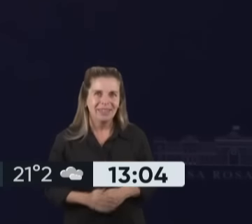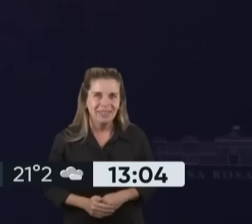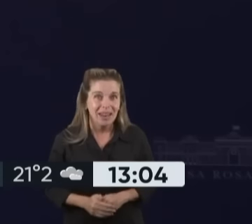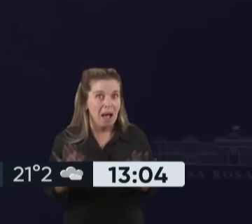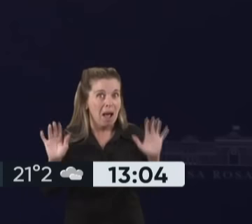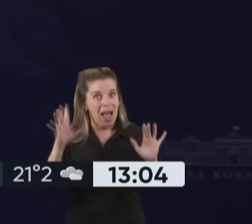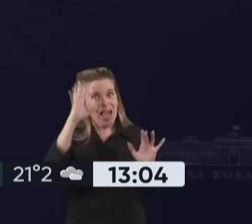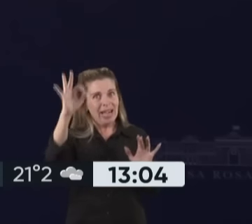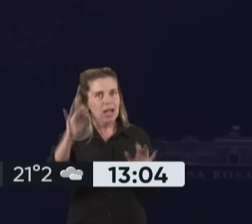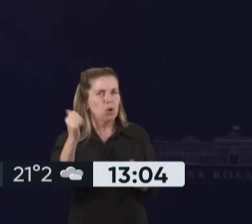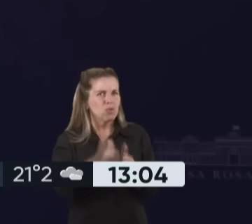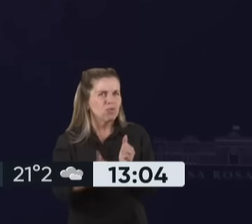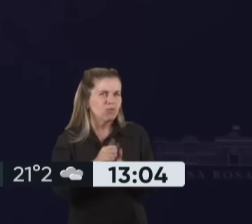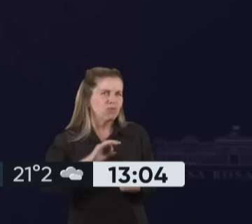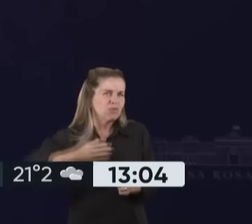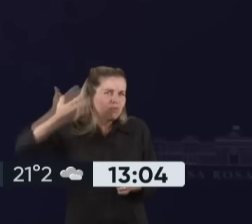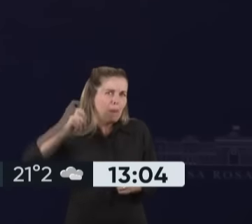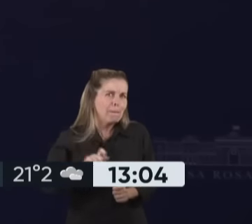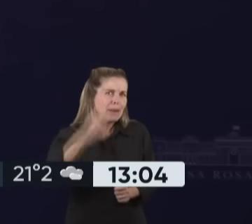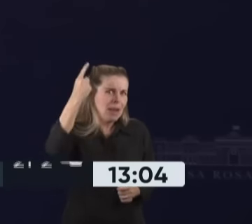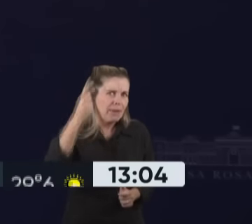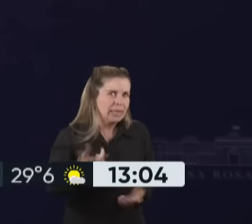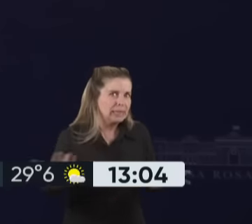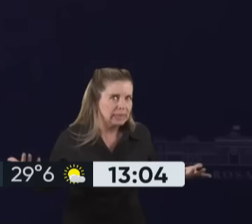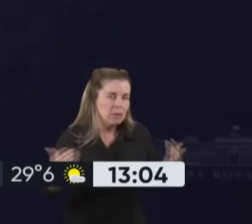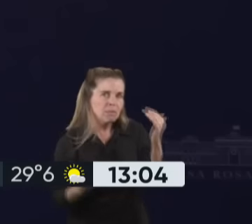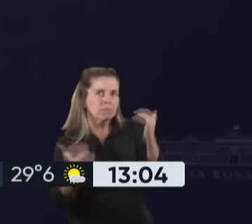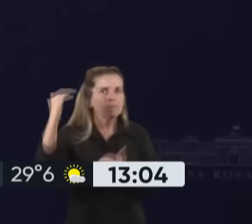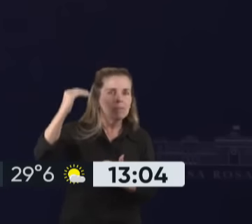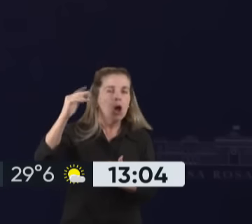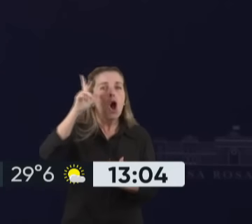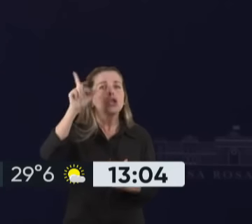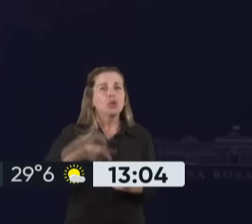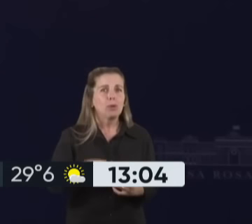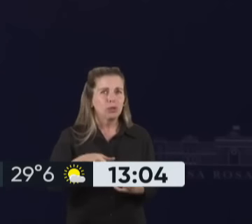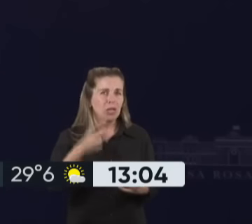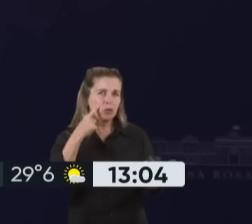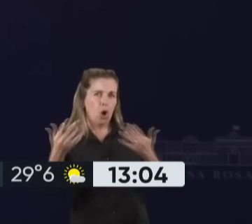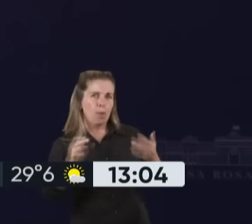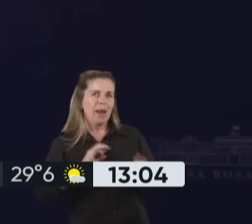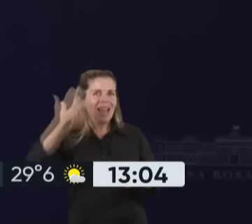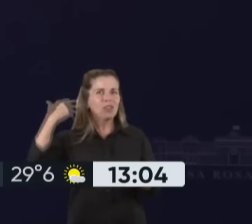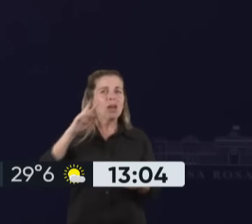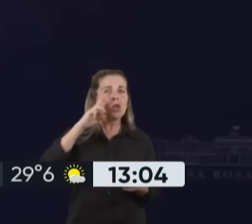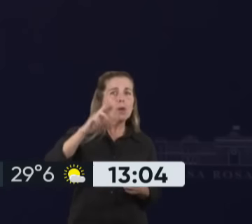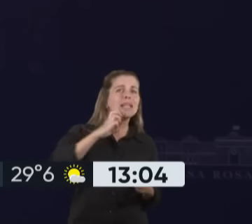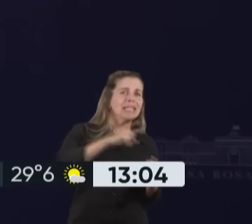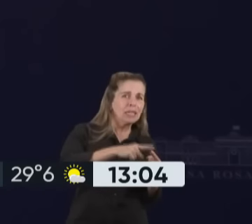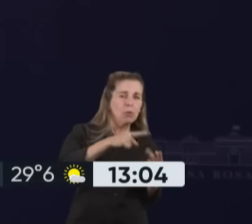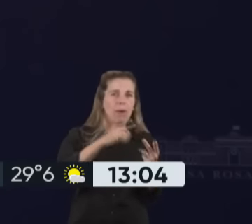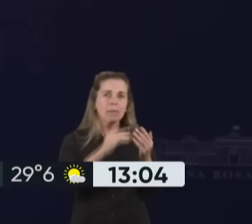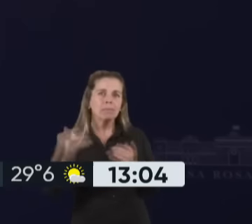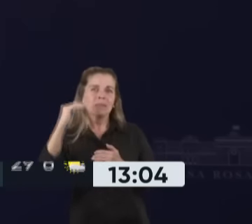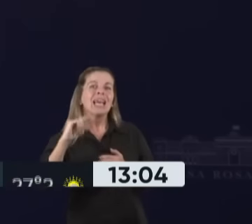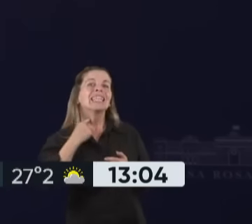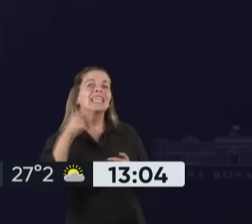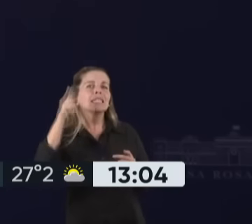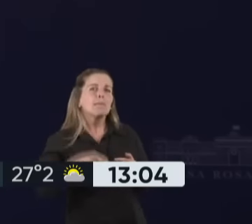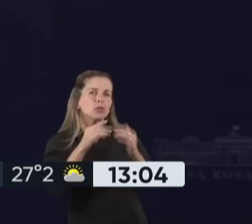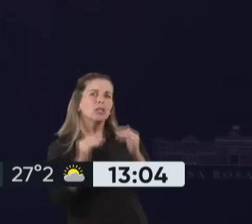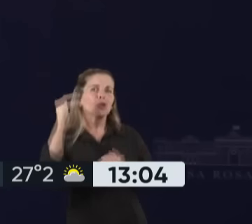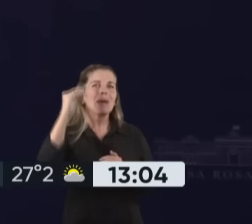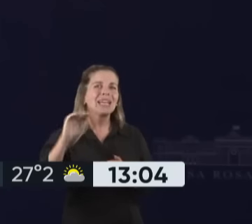récord histórico que supera en un 8% al máximo que se había alcanzado en el año 2019 y a un 13% los números